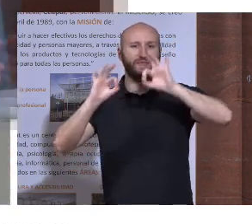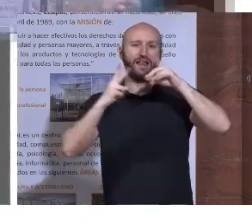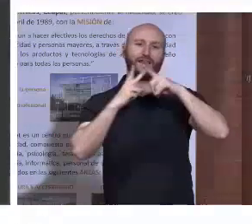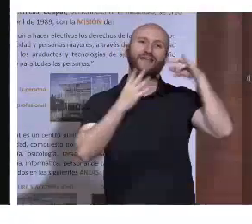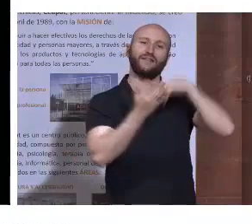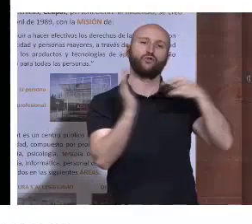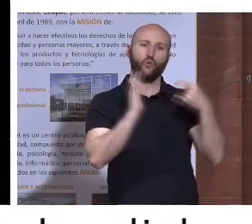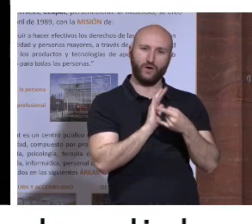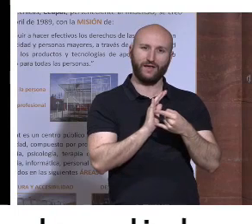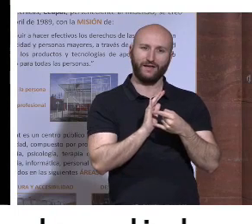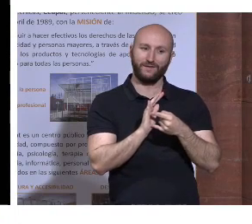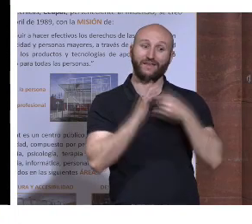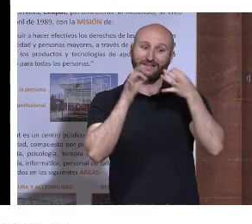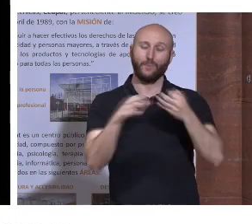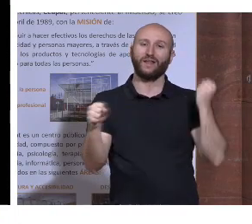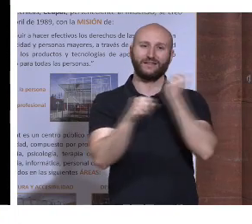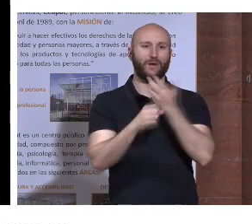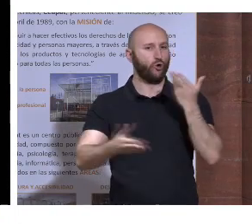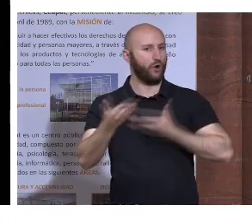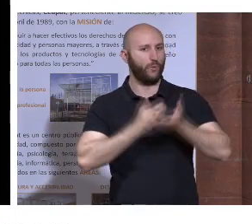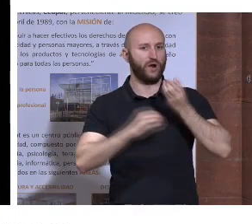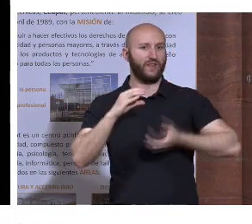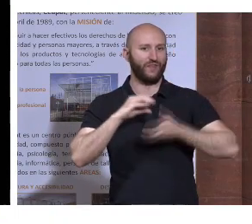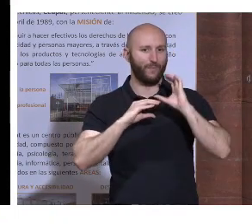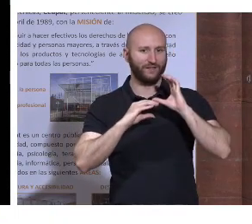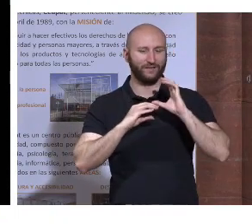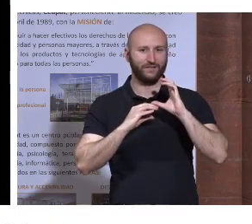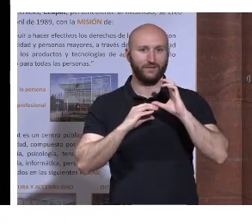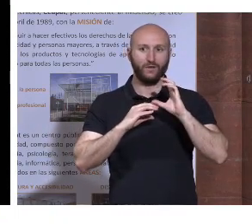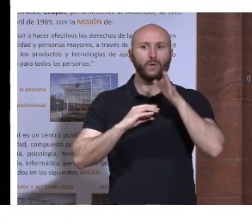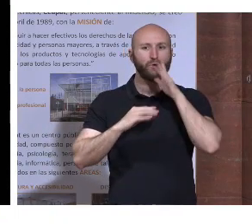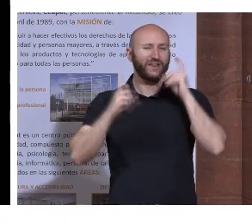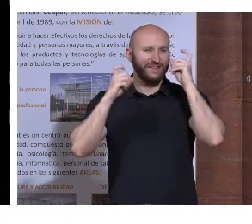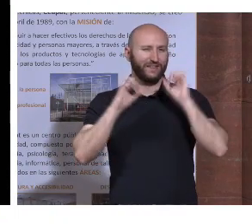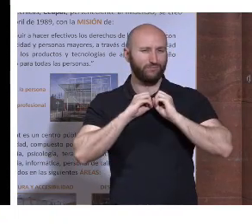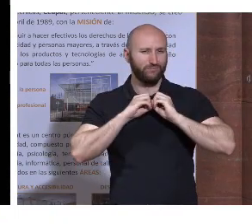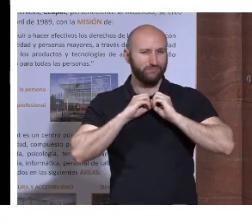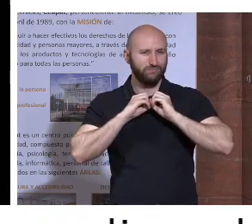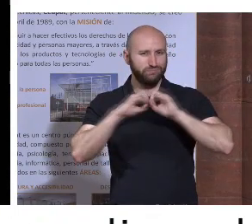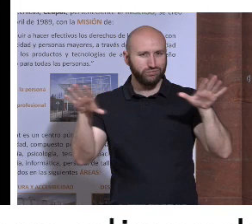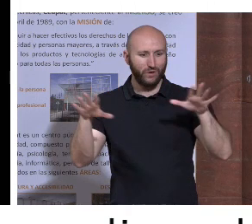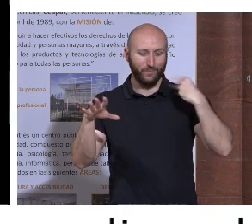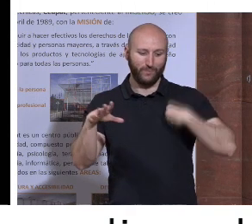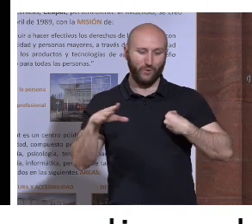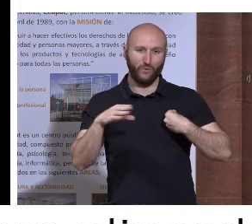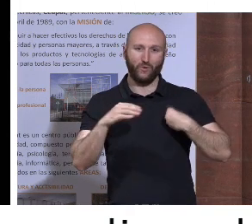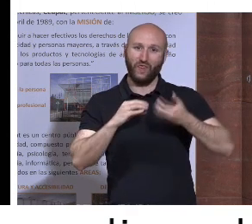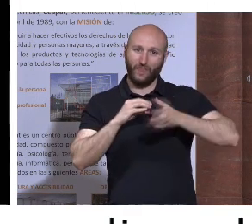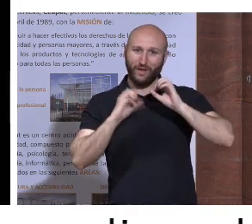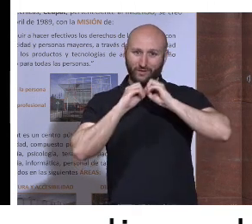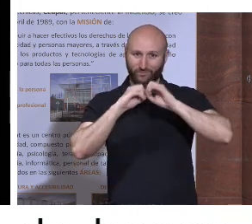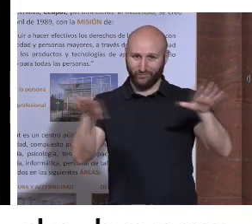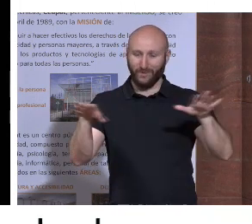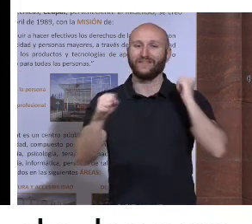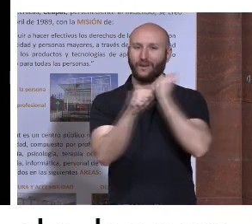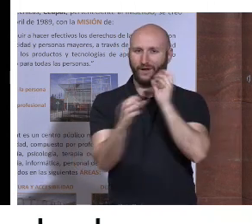he trabajado siempre alineada con el CEAPAD porque he tratado de hacer difusión de lo que hacían aquí y trabajar en esa misma línea. El